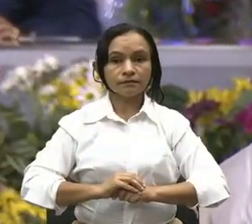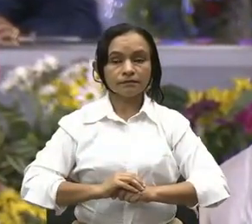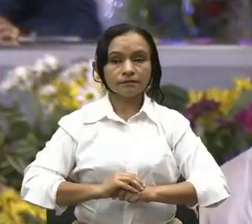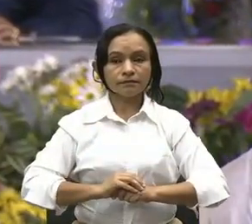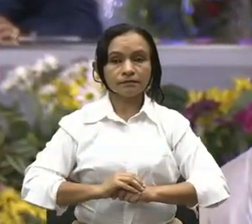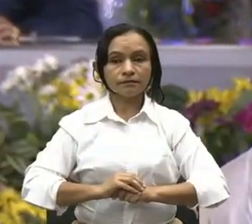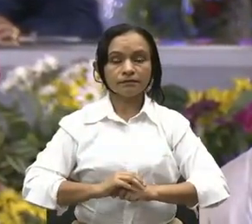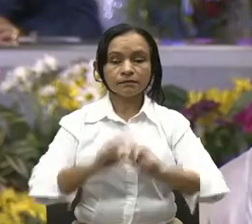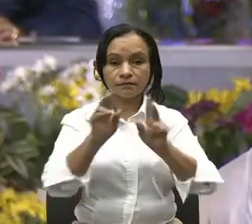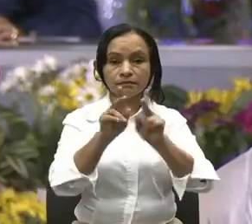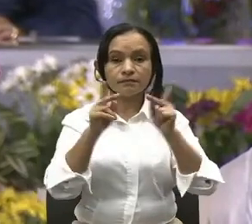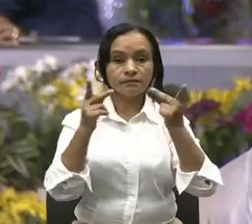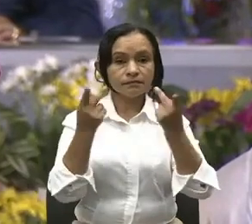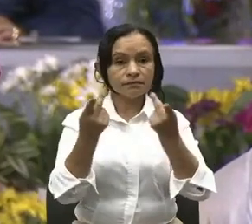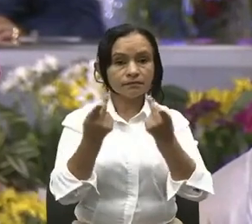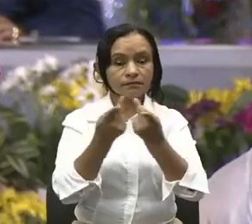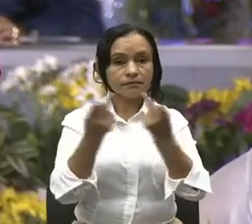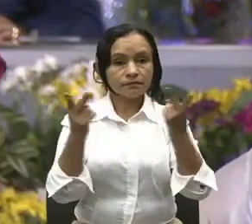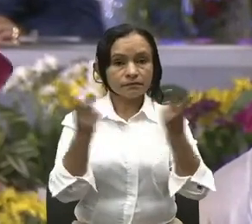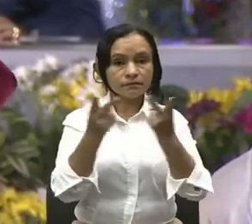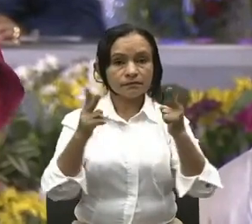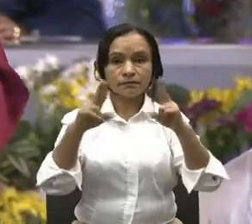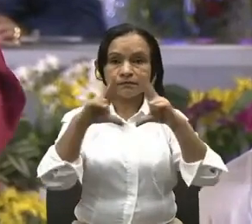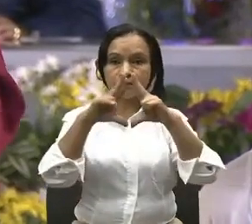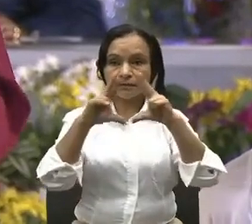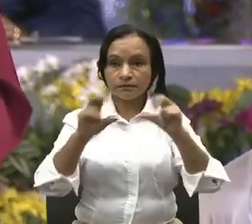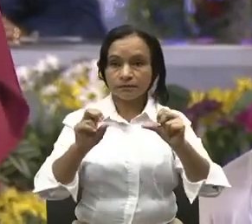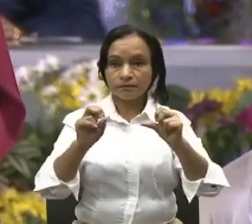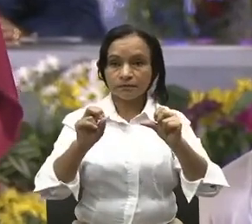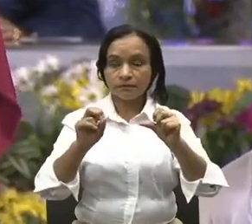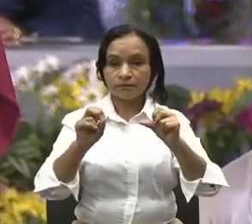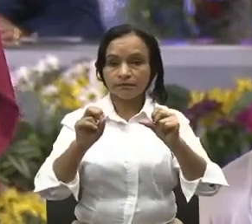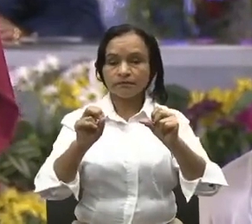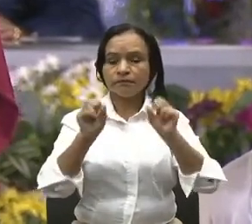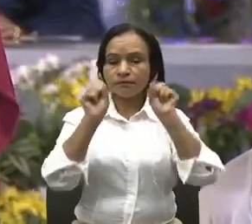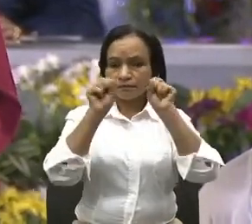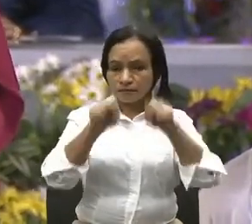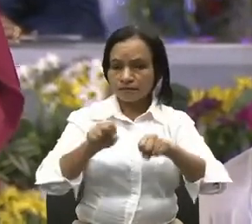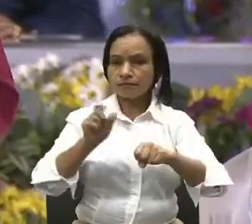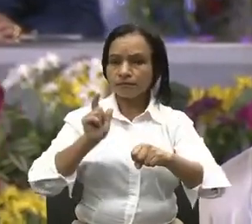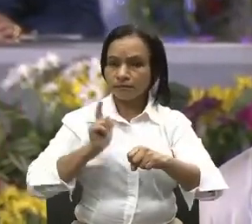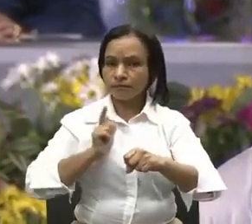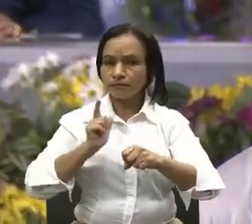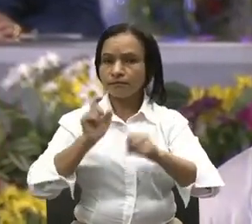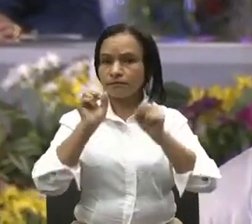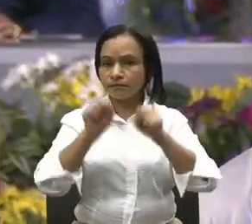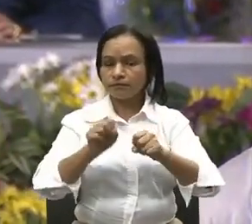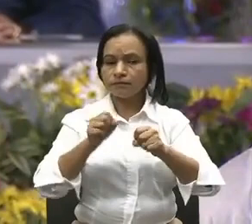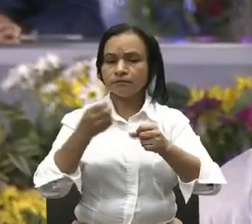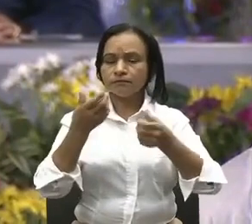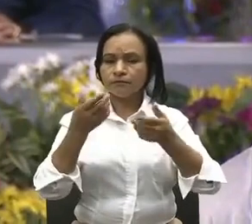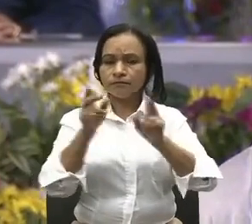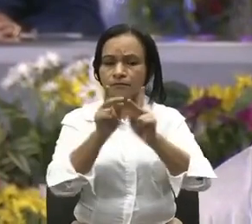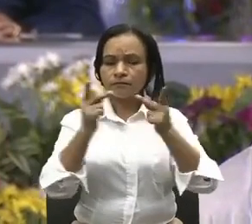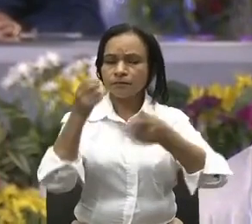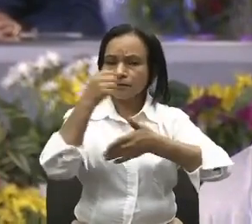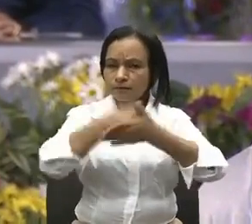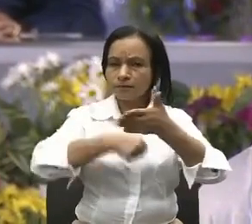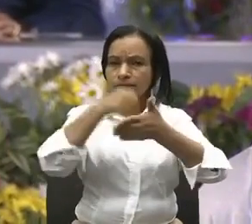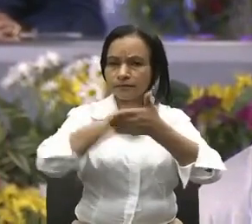El pueblo nicaragüense que tiene sus propias capacidades, que un pueblo tenaz, un pueblo luchador,